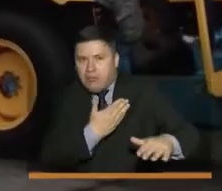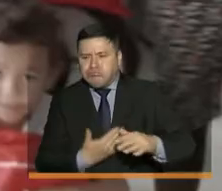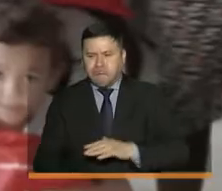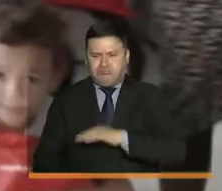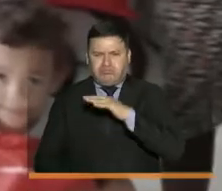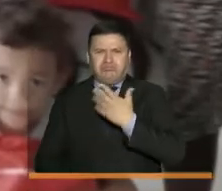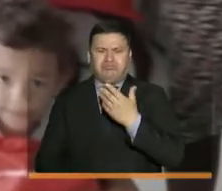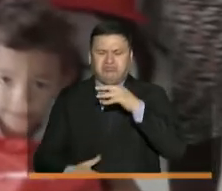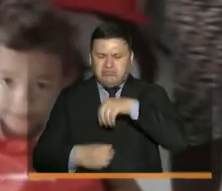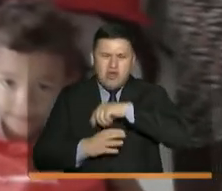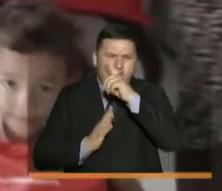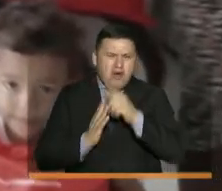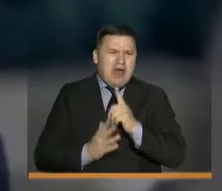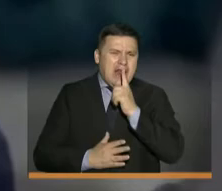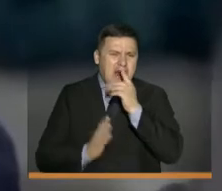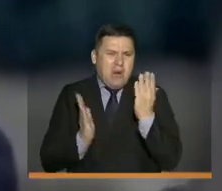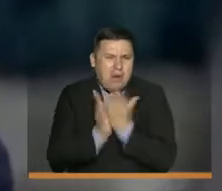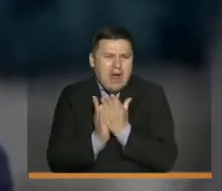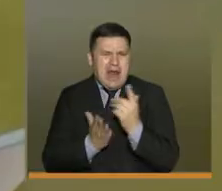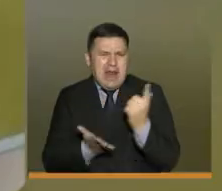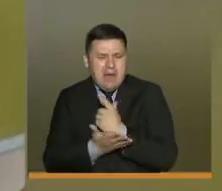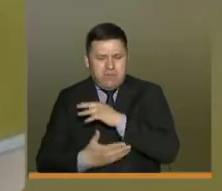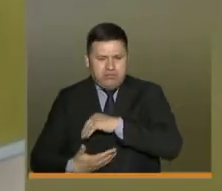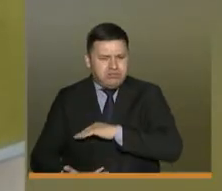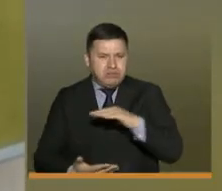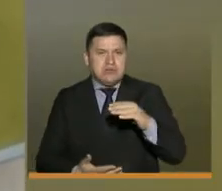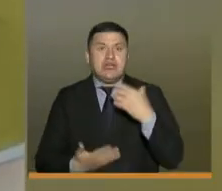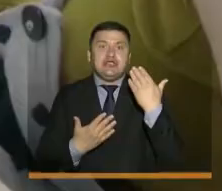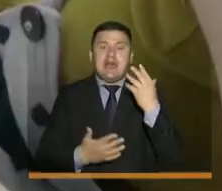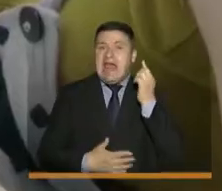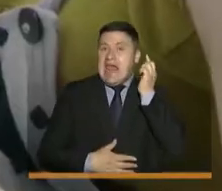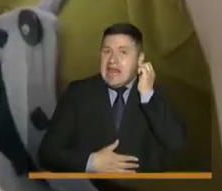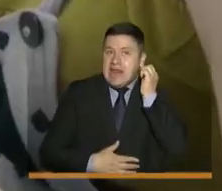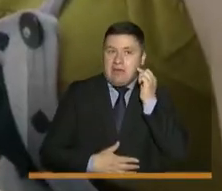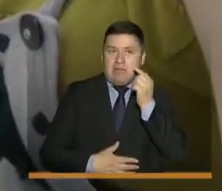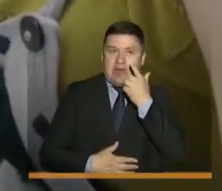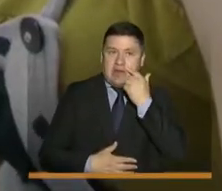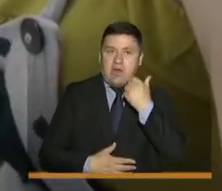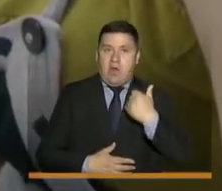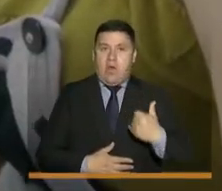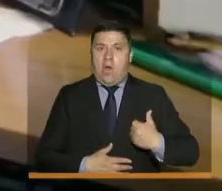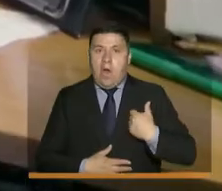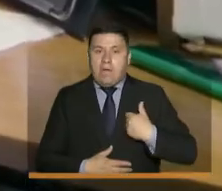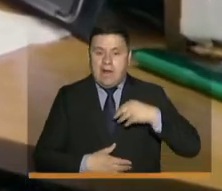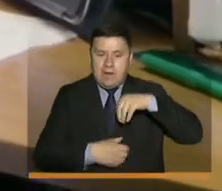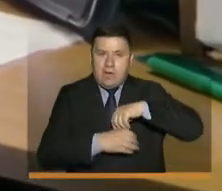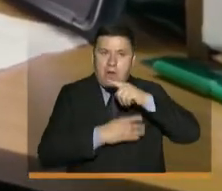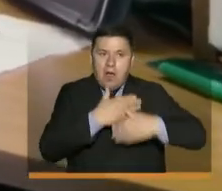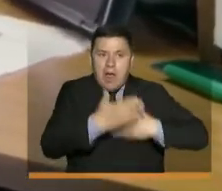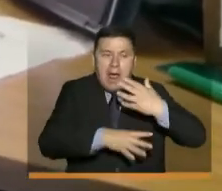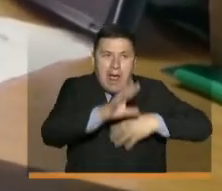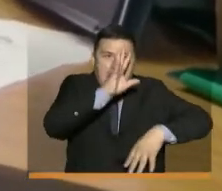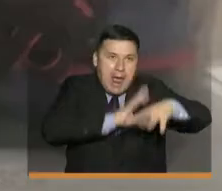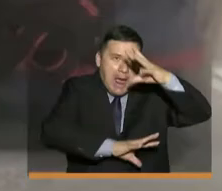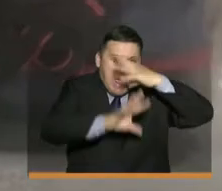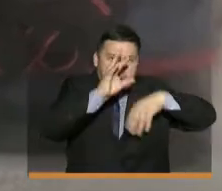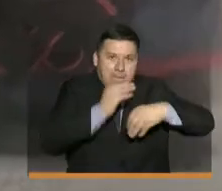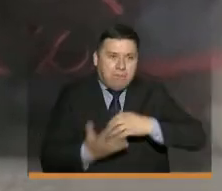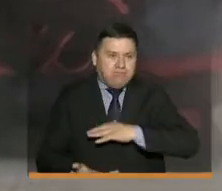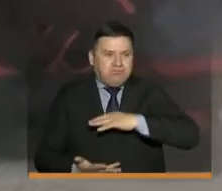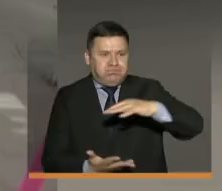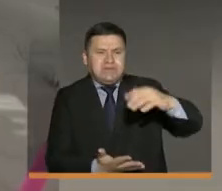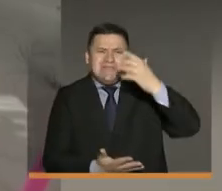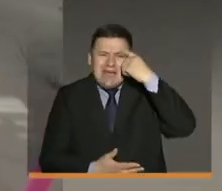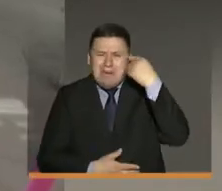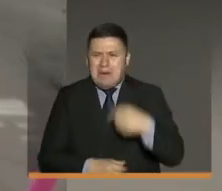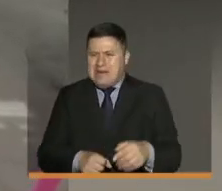y de bioseguridad que permita a miles de niñas, niños, adolescentes y jóvenes continuar con sus procesos de aprendizaje en medio de la